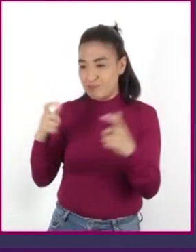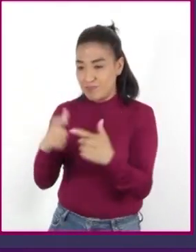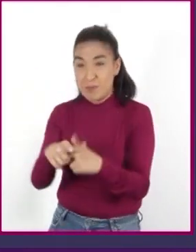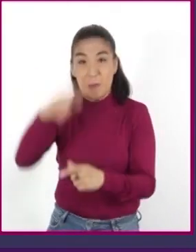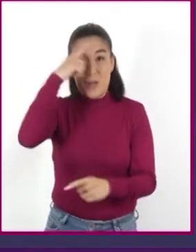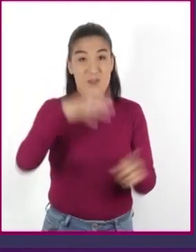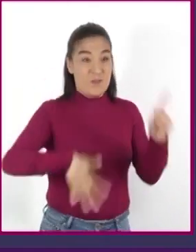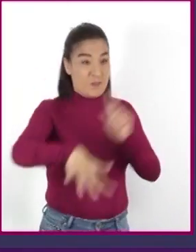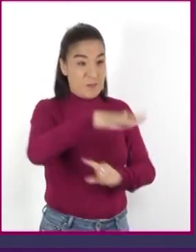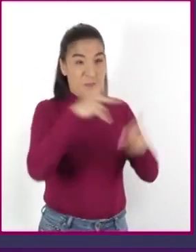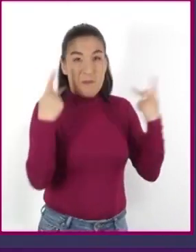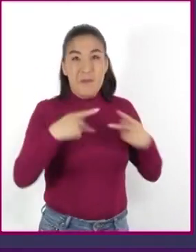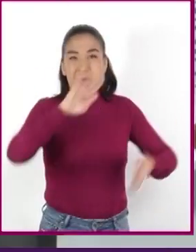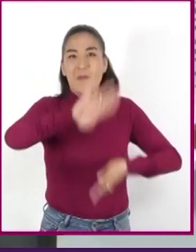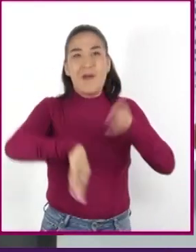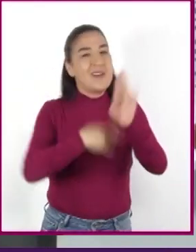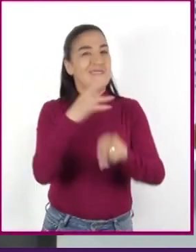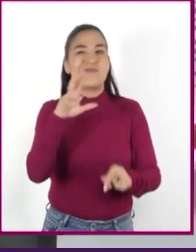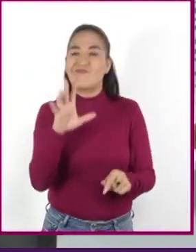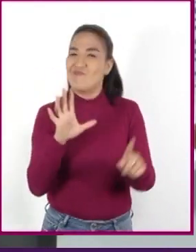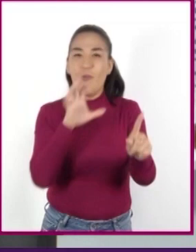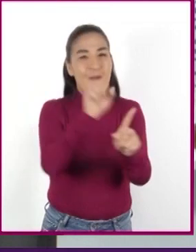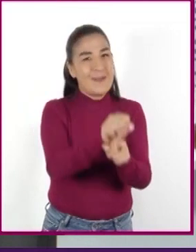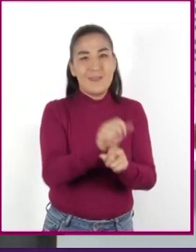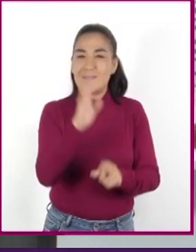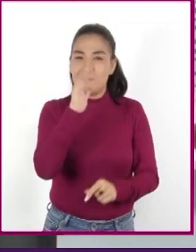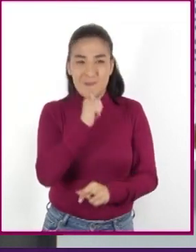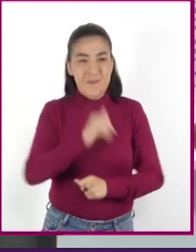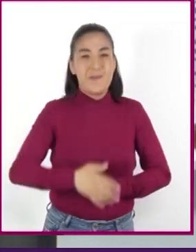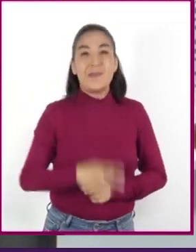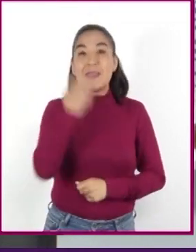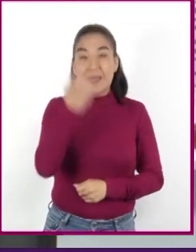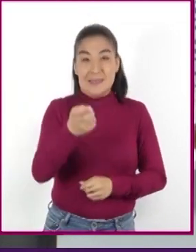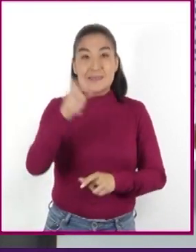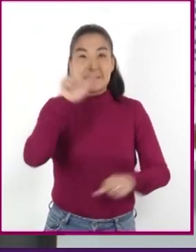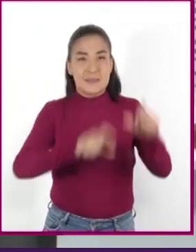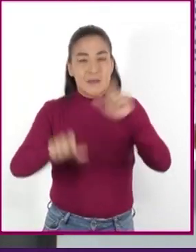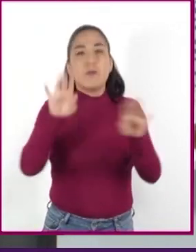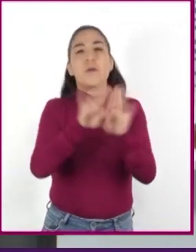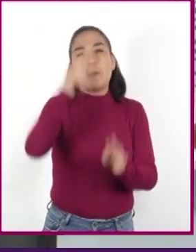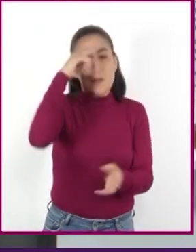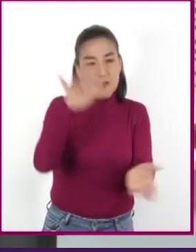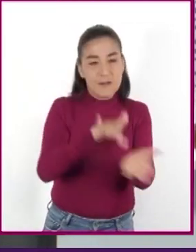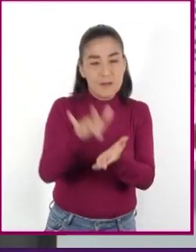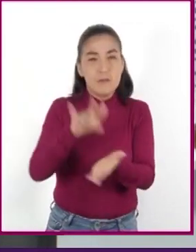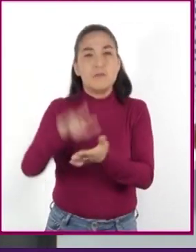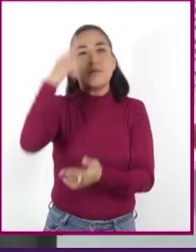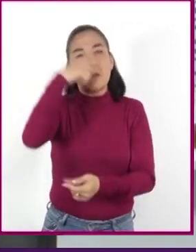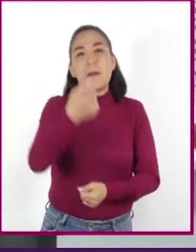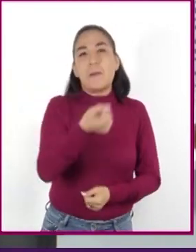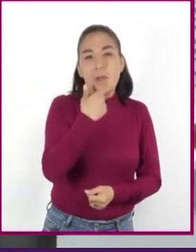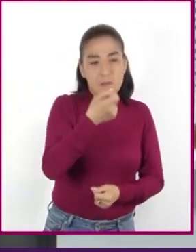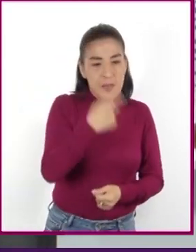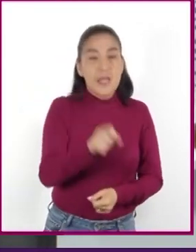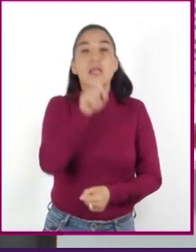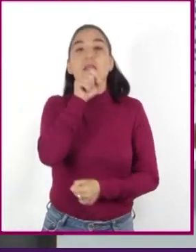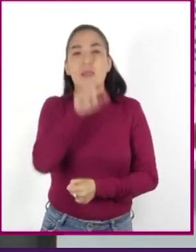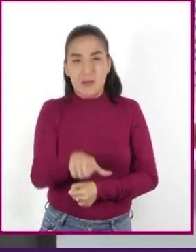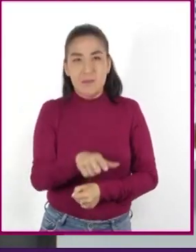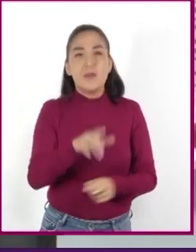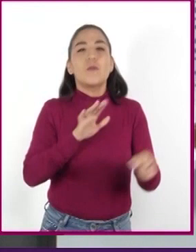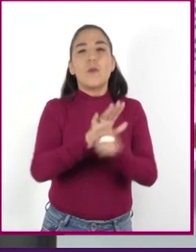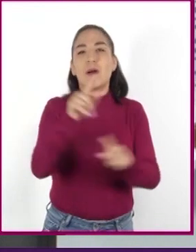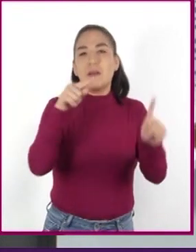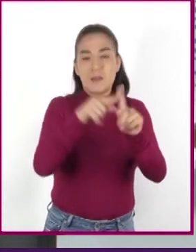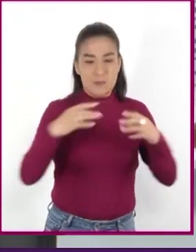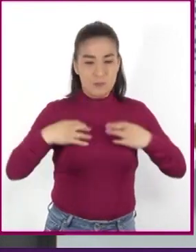la población mundial. La química no solo ha contribuido a obtener medicamentos, también gran parte